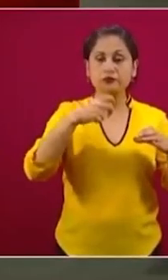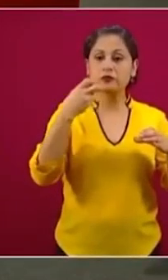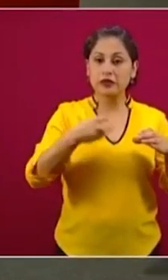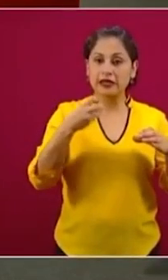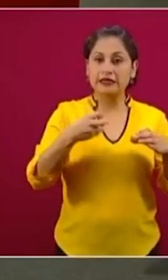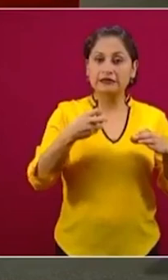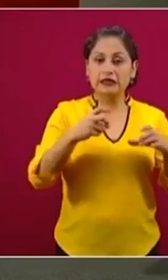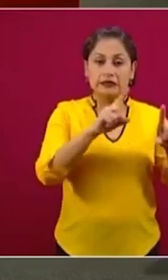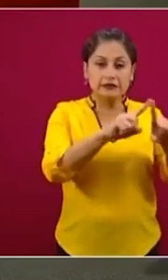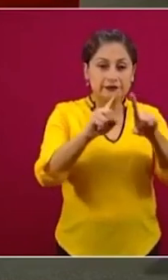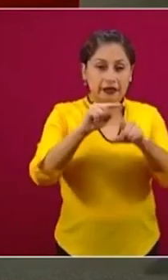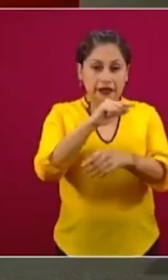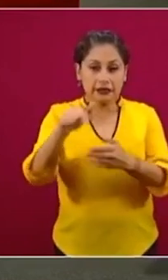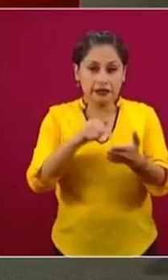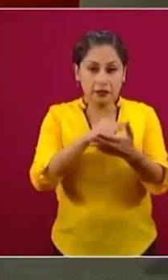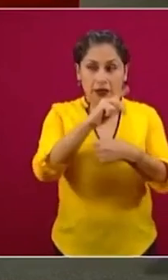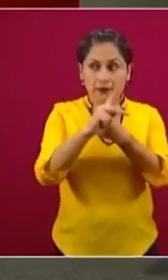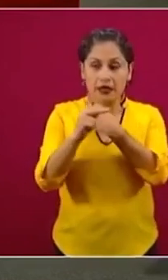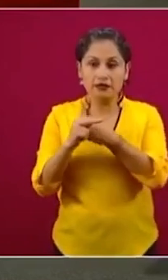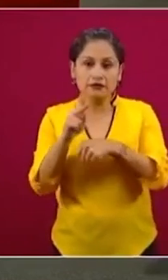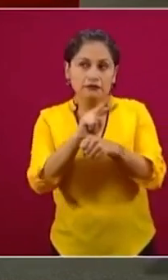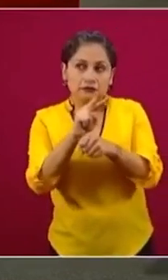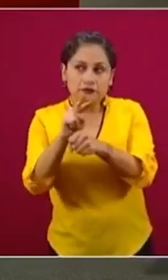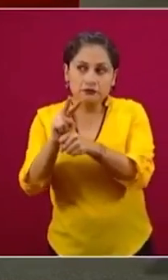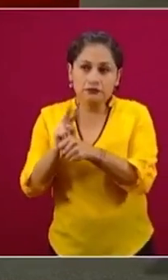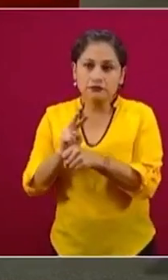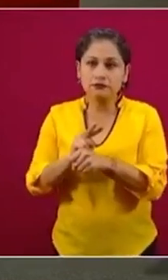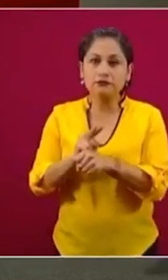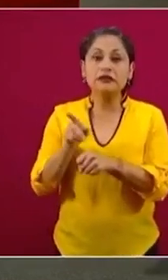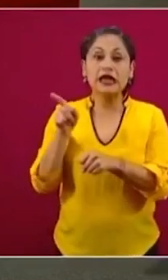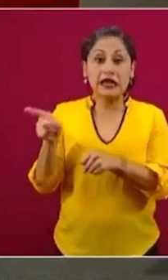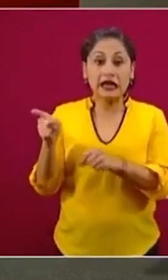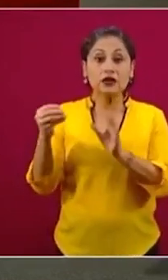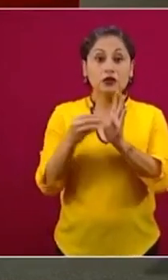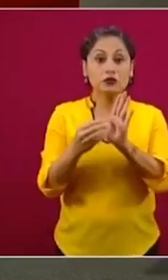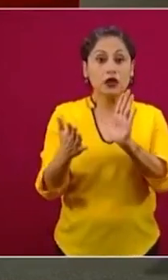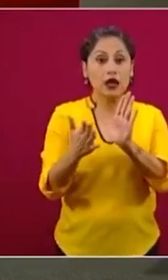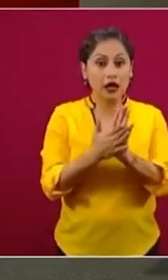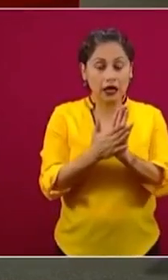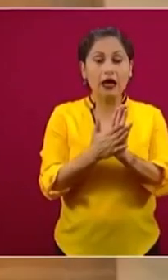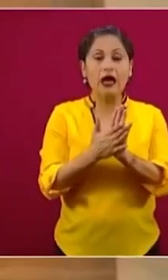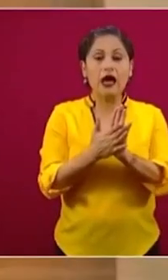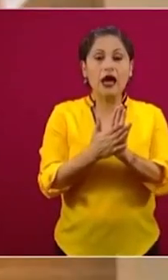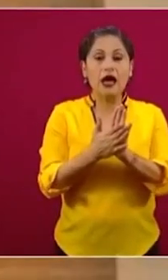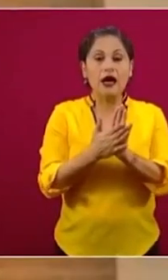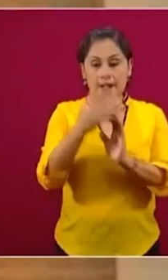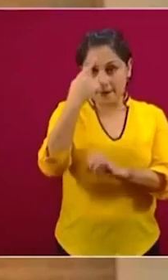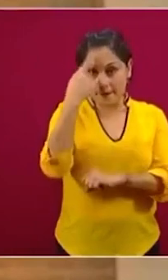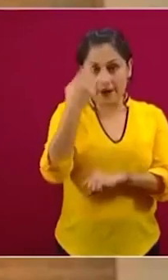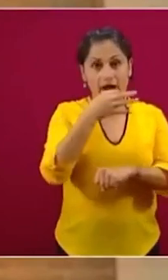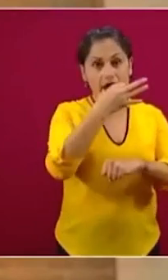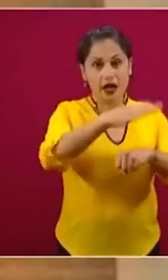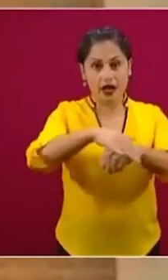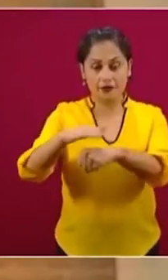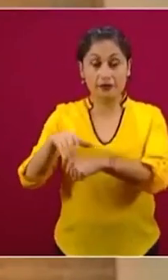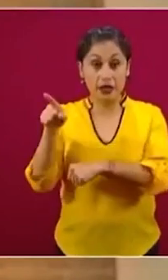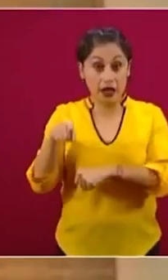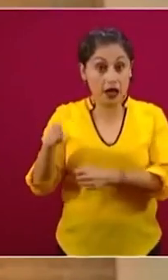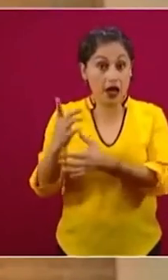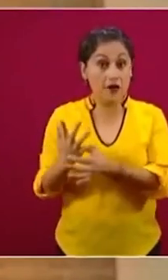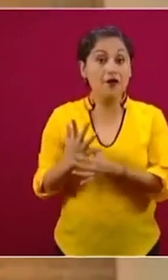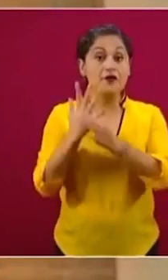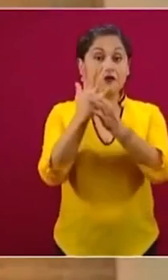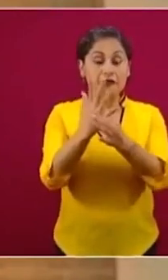en este semáforo ellos están planteando dicen que las actividades inmobiliarias las